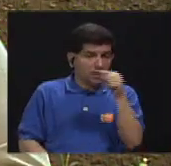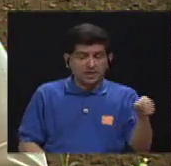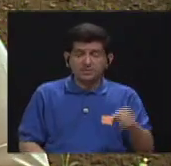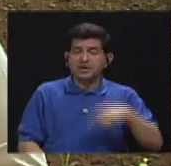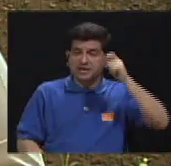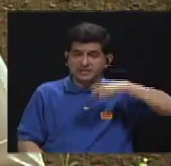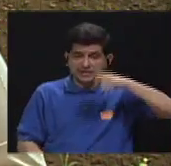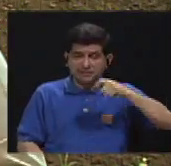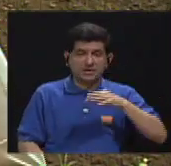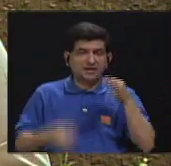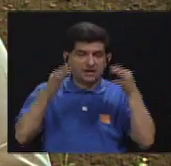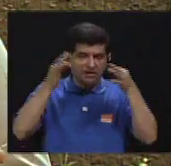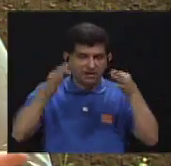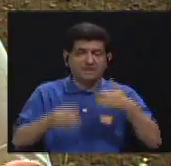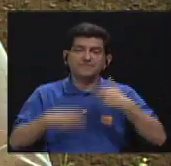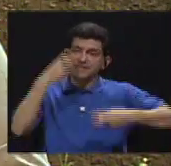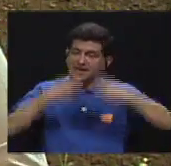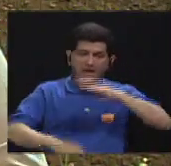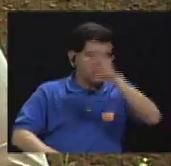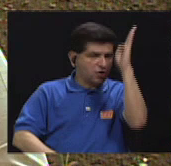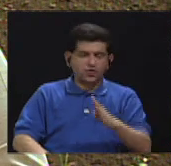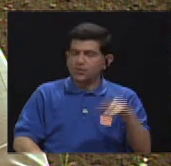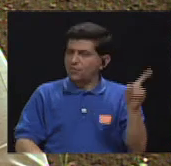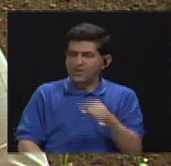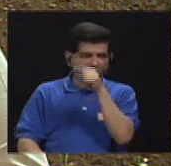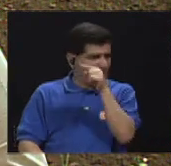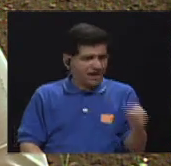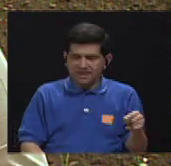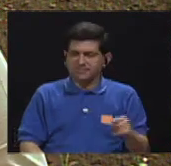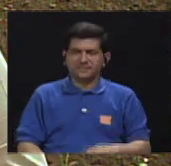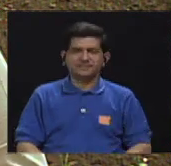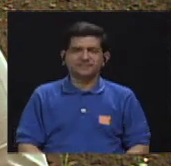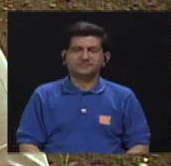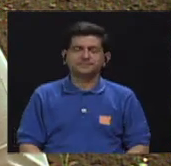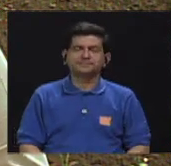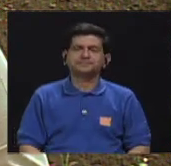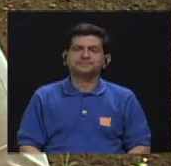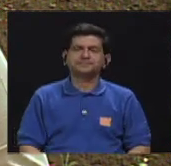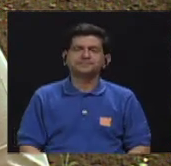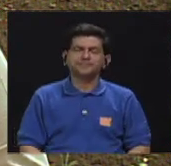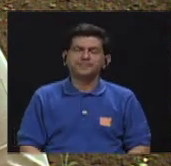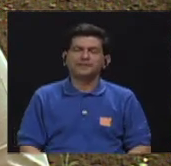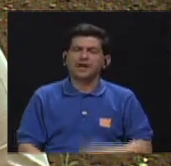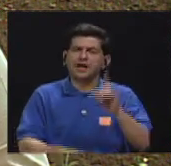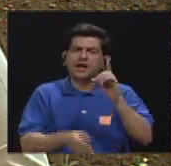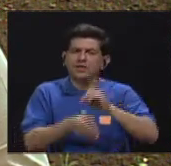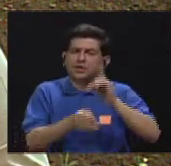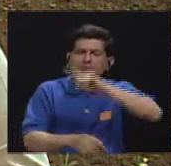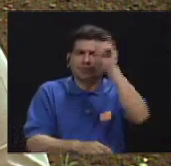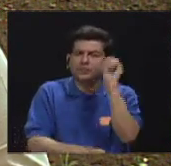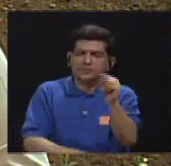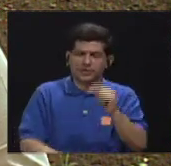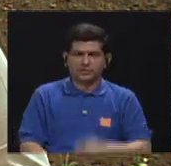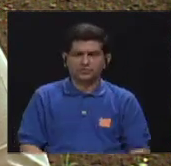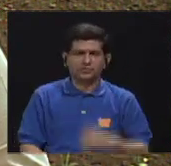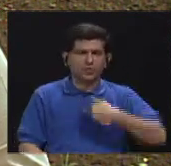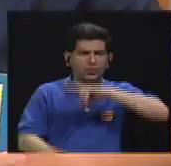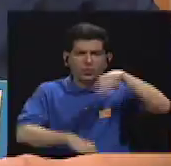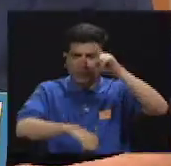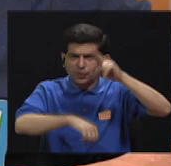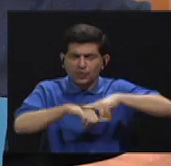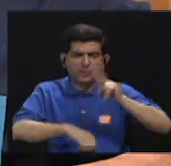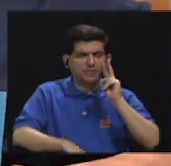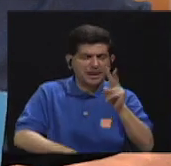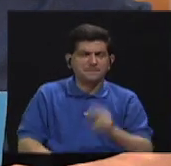que me limpie, tenemos el problema que nunca vamos a quitar las bacterias. Doctor, una pregunta. Uno normalmente